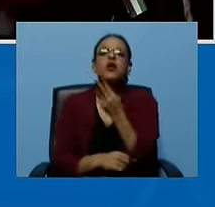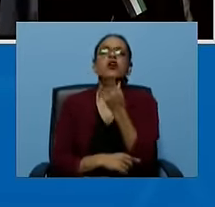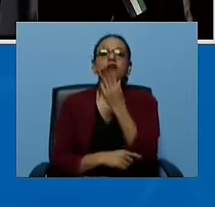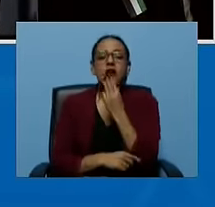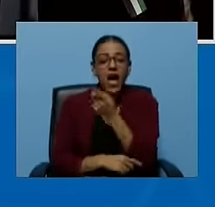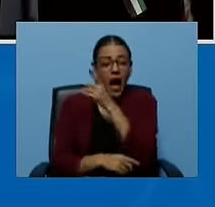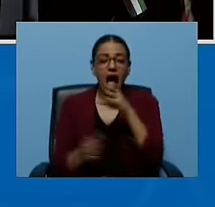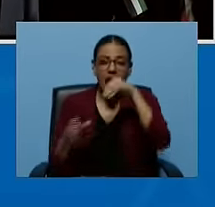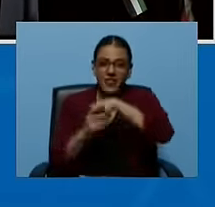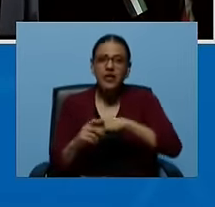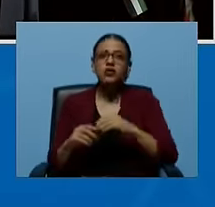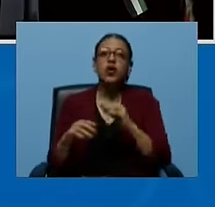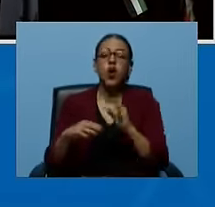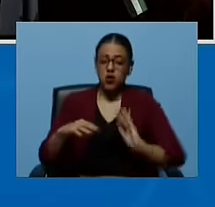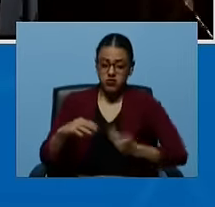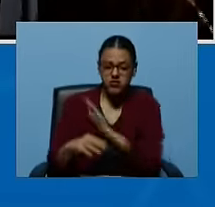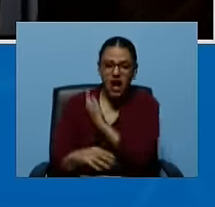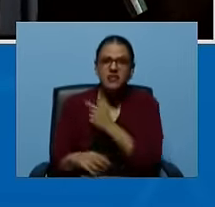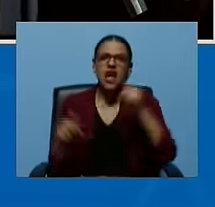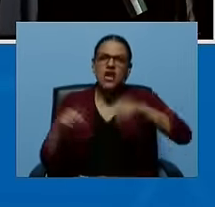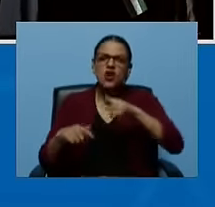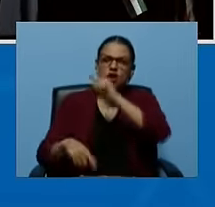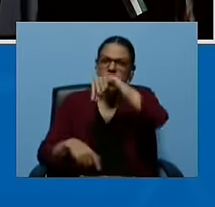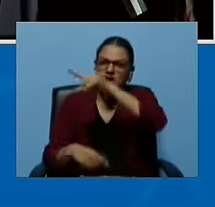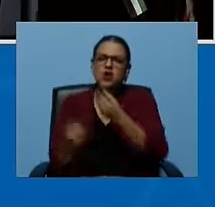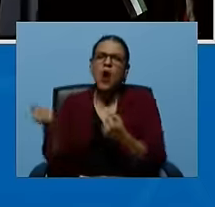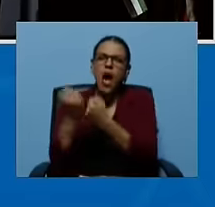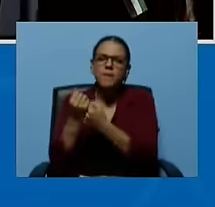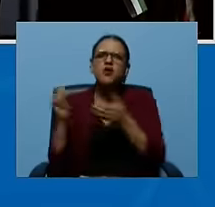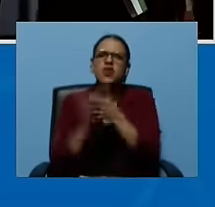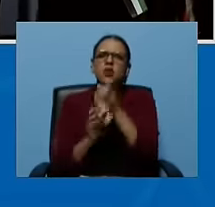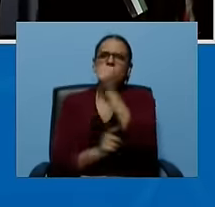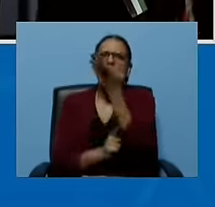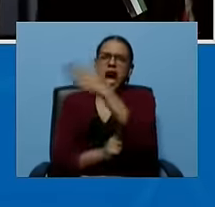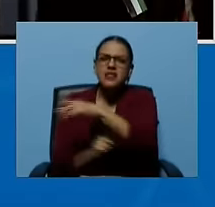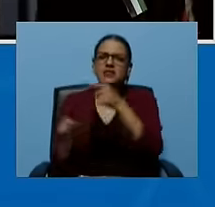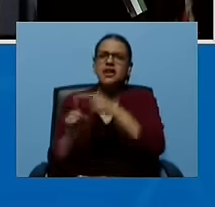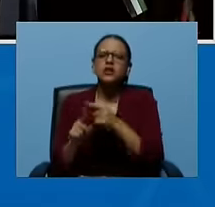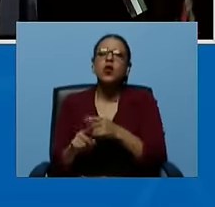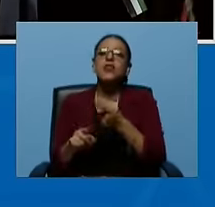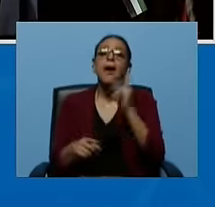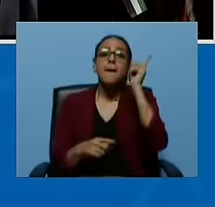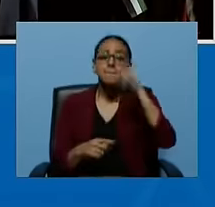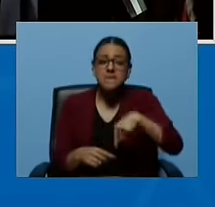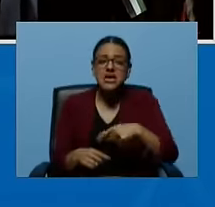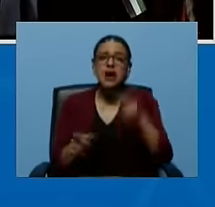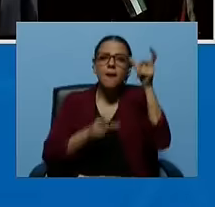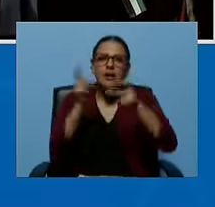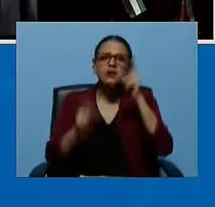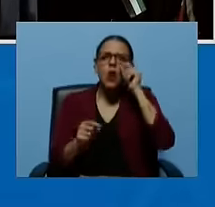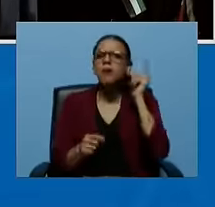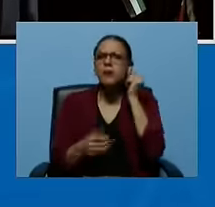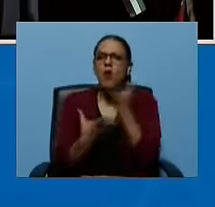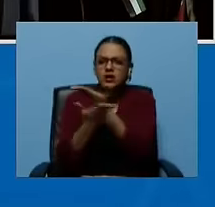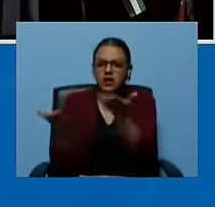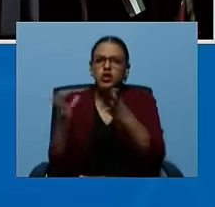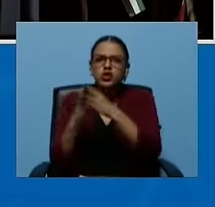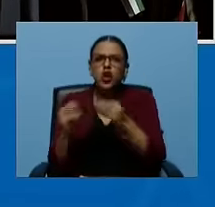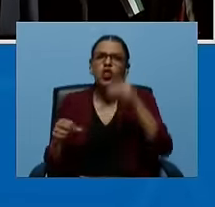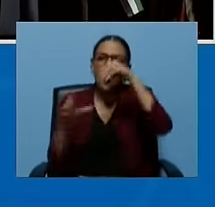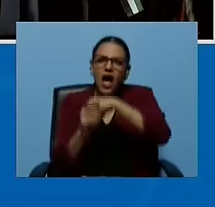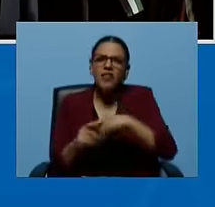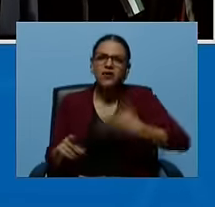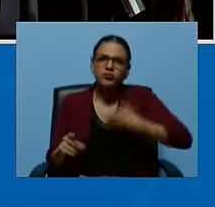Y hoy han salido a apoyar el asesinato de 1,000 hombres y mujeres en Beirut, en el